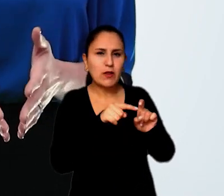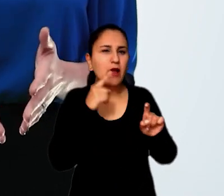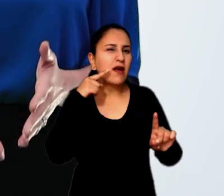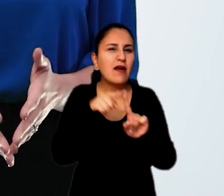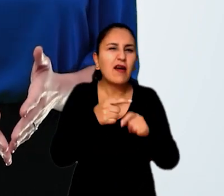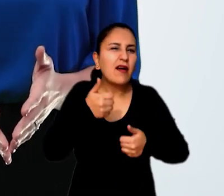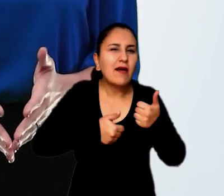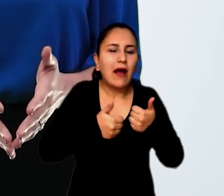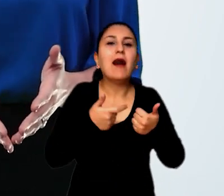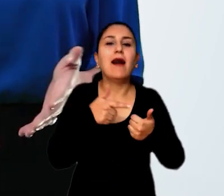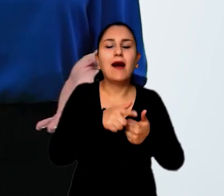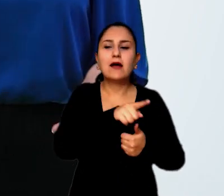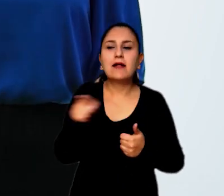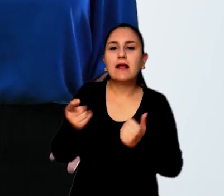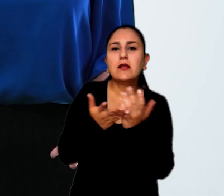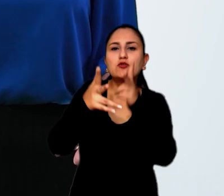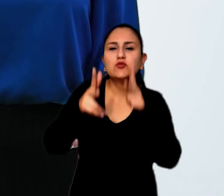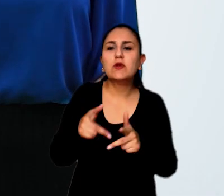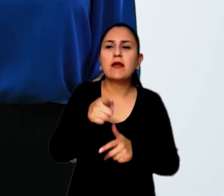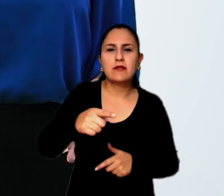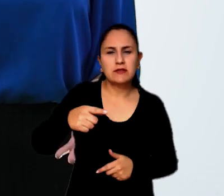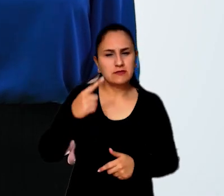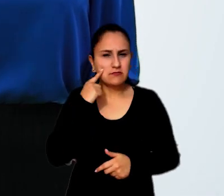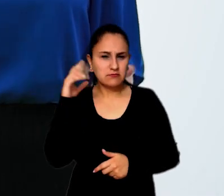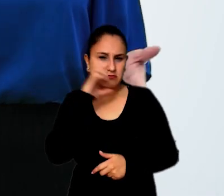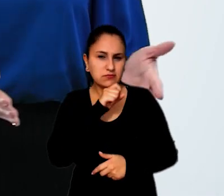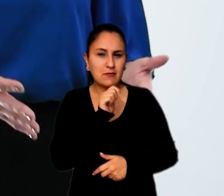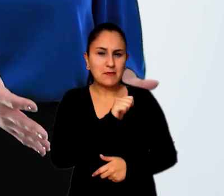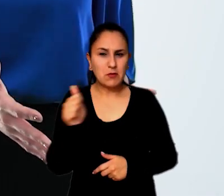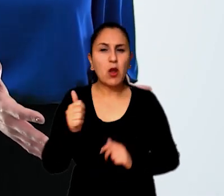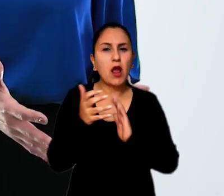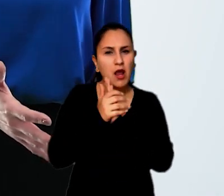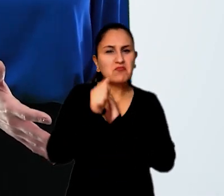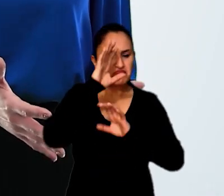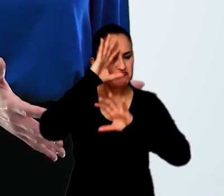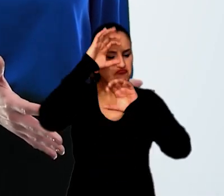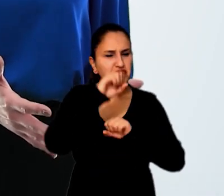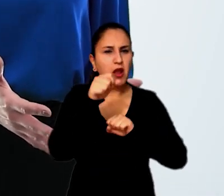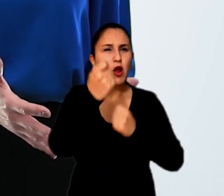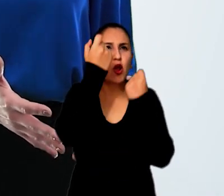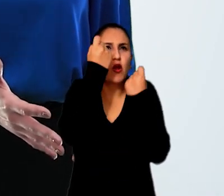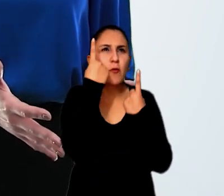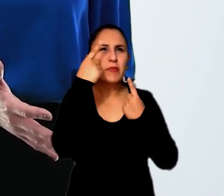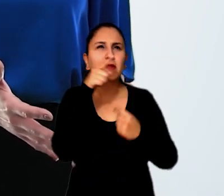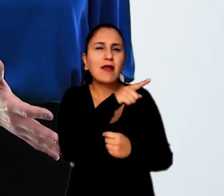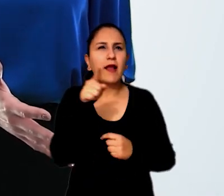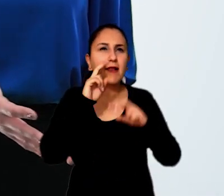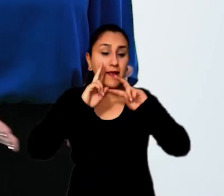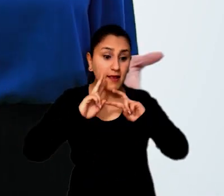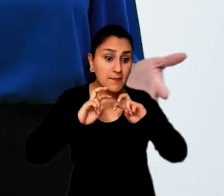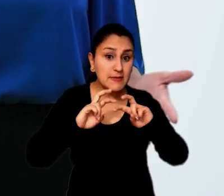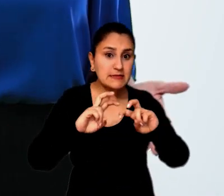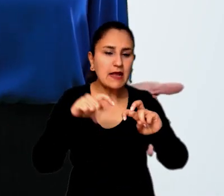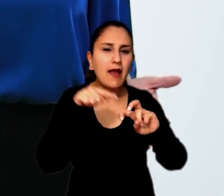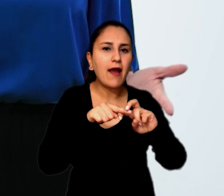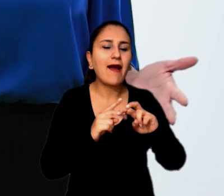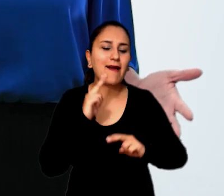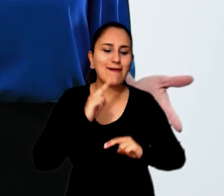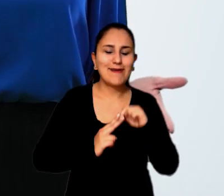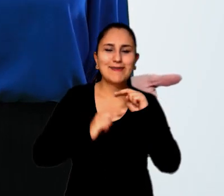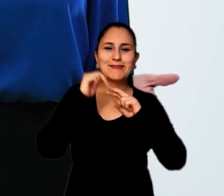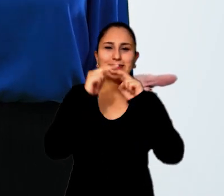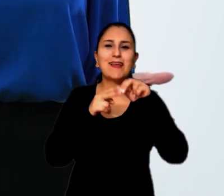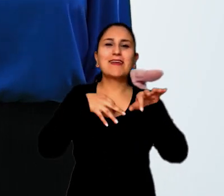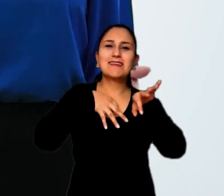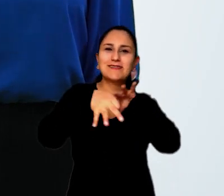tanto los estudiantes son capaces de comprender que a partir de la investigación se construyen explicaciones